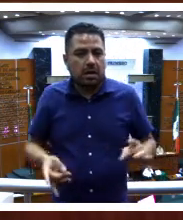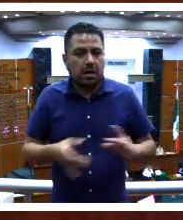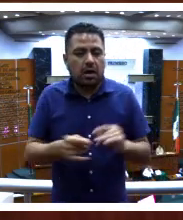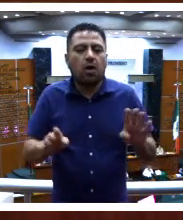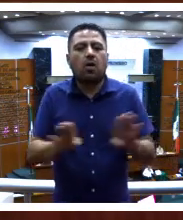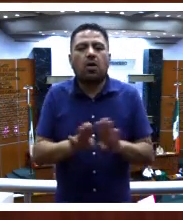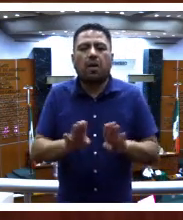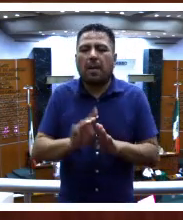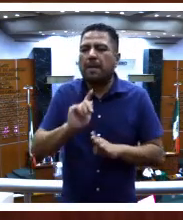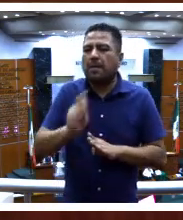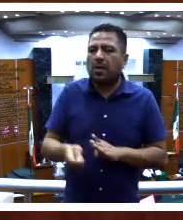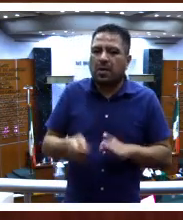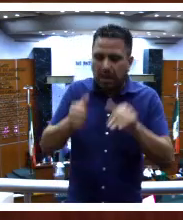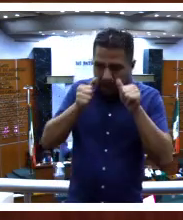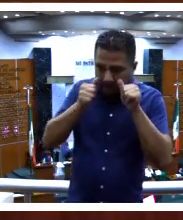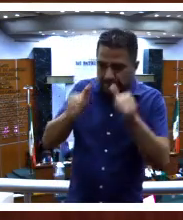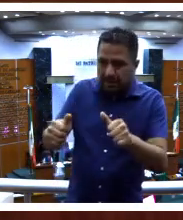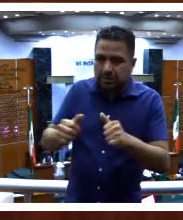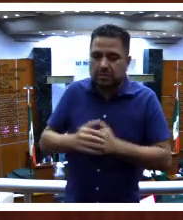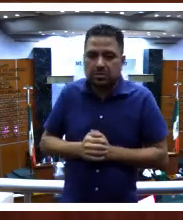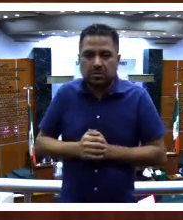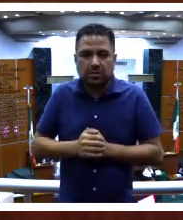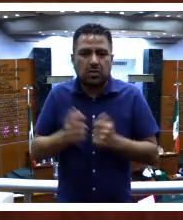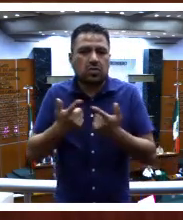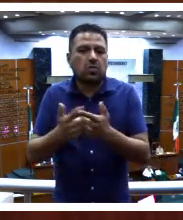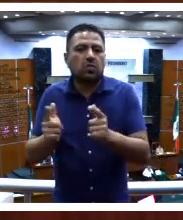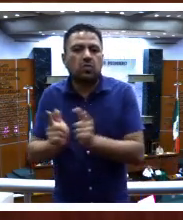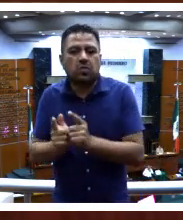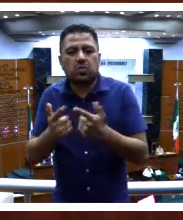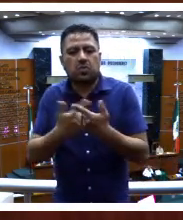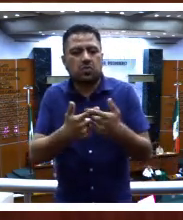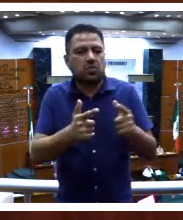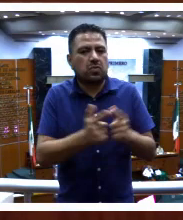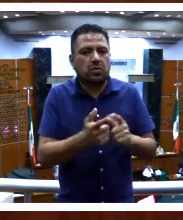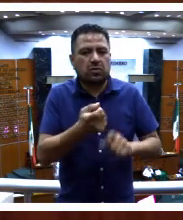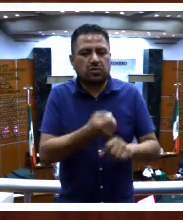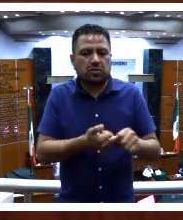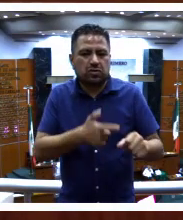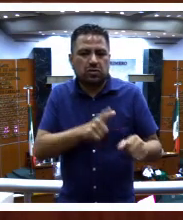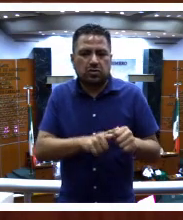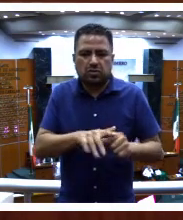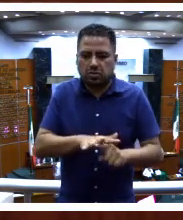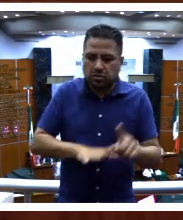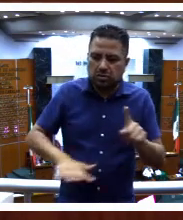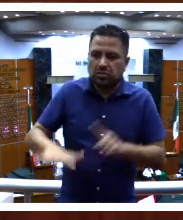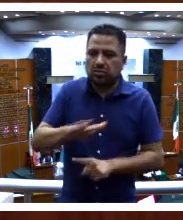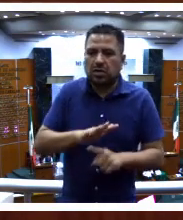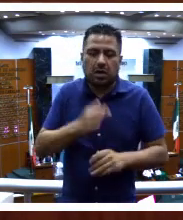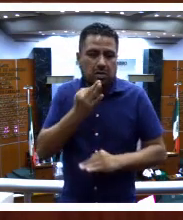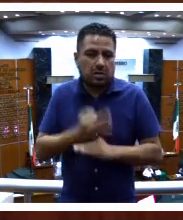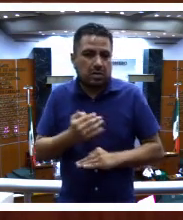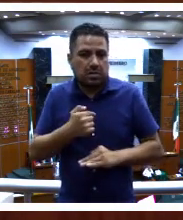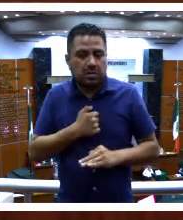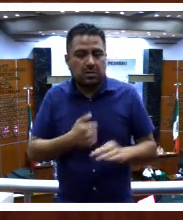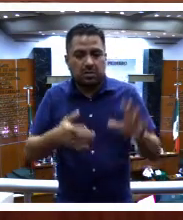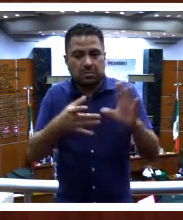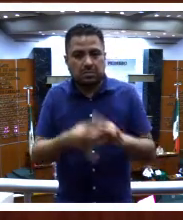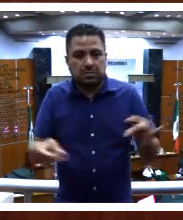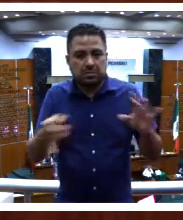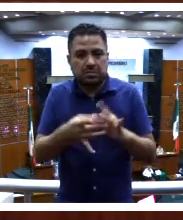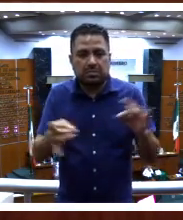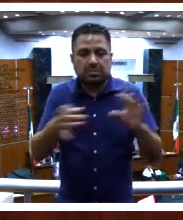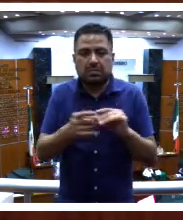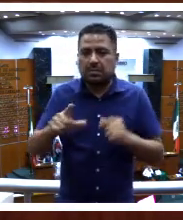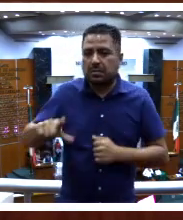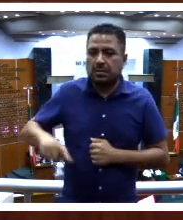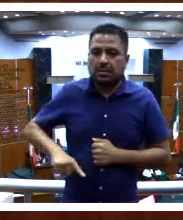cómo ha sido la atención a los movimientos sociales. Pero quiero remarcar que hay una indicación de